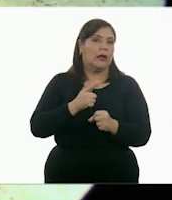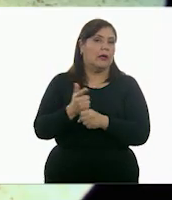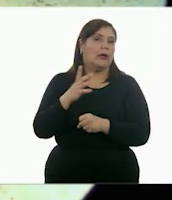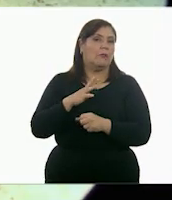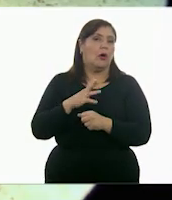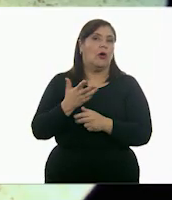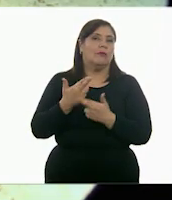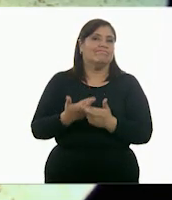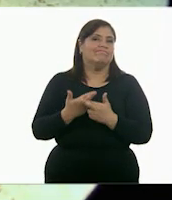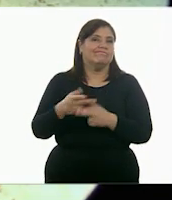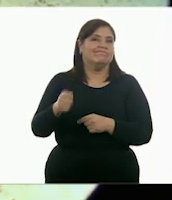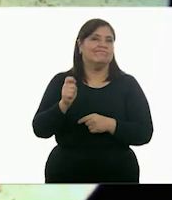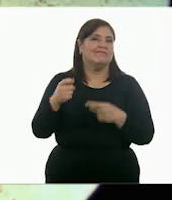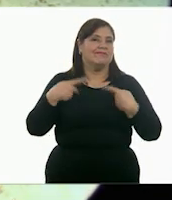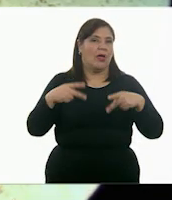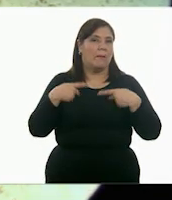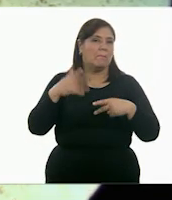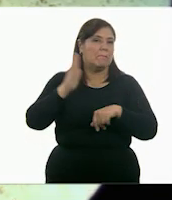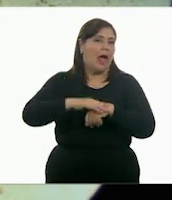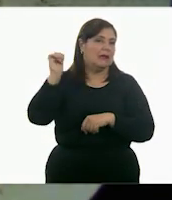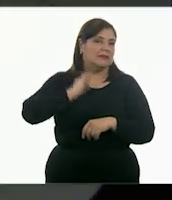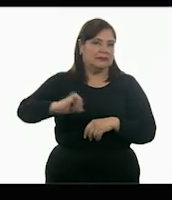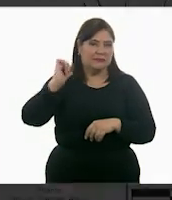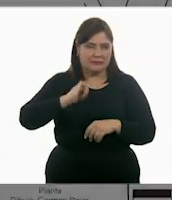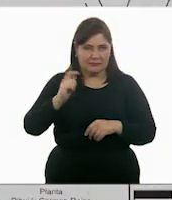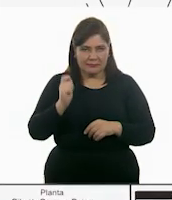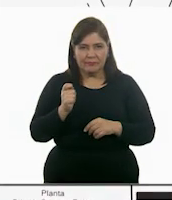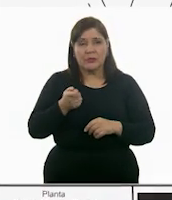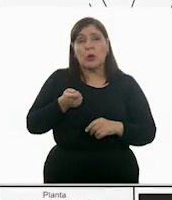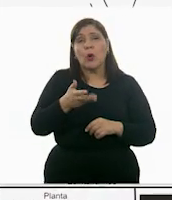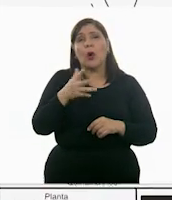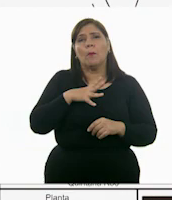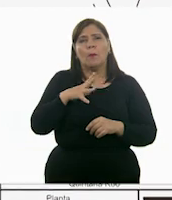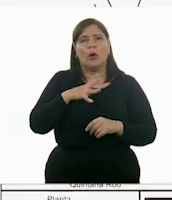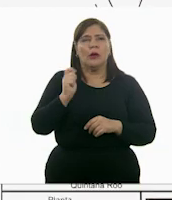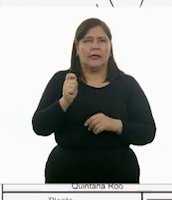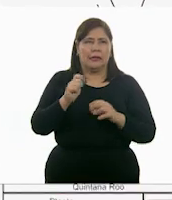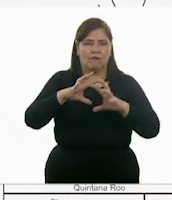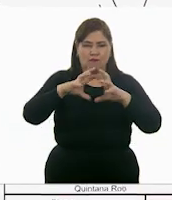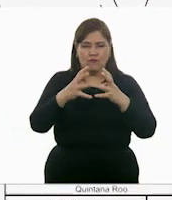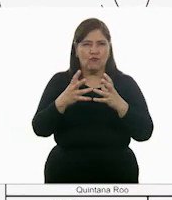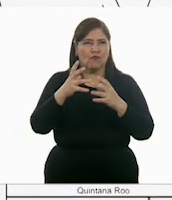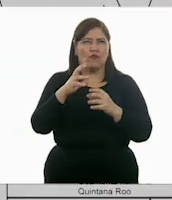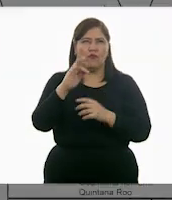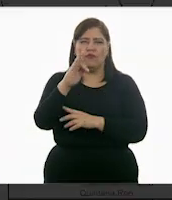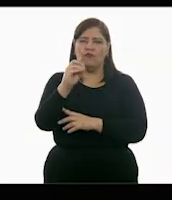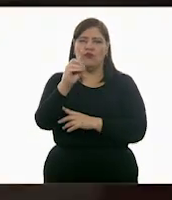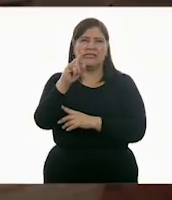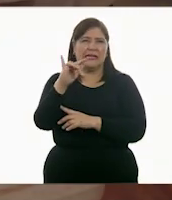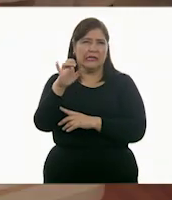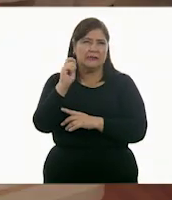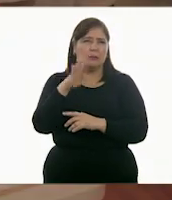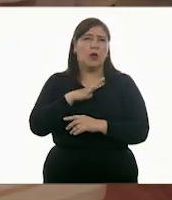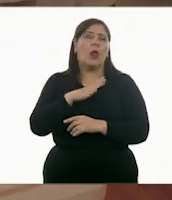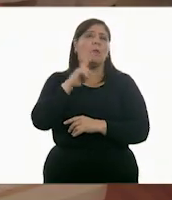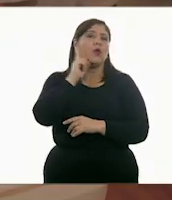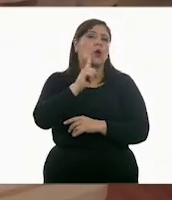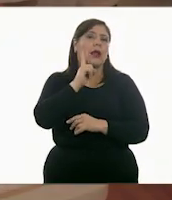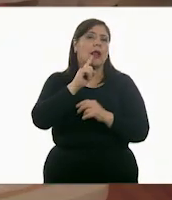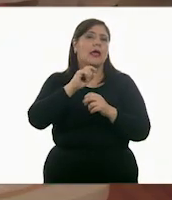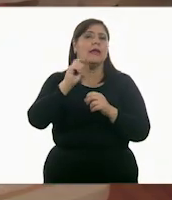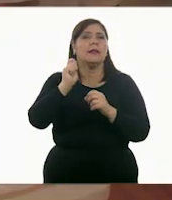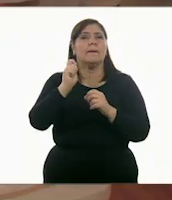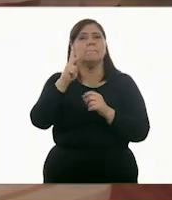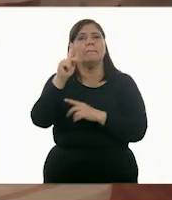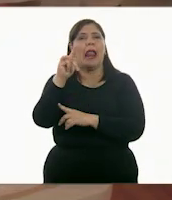continente. Los científicos bautizaron a estos milenarios fósiles como la Mujer de las Palmas a